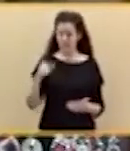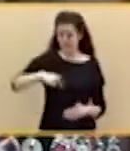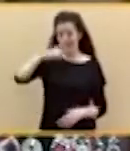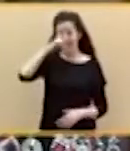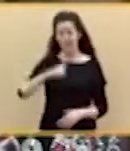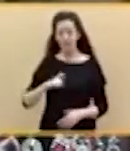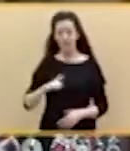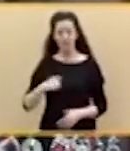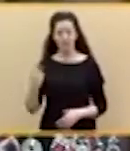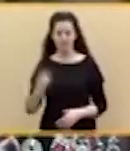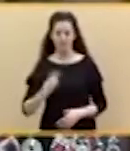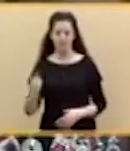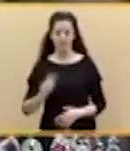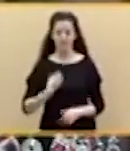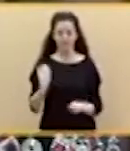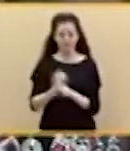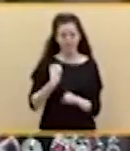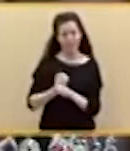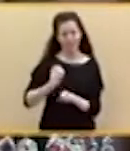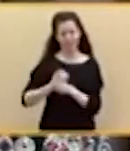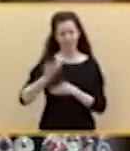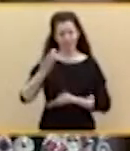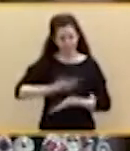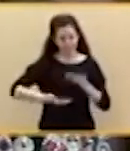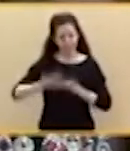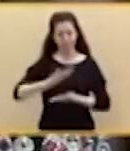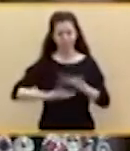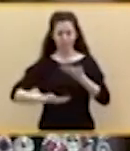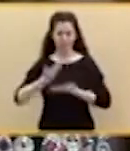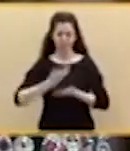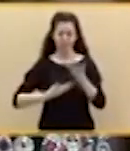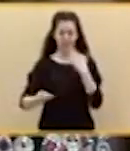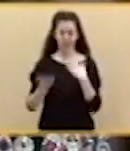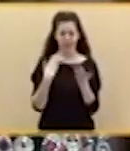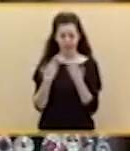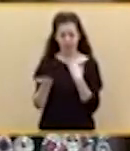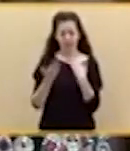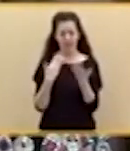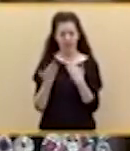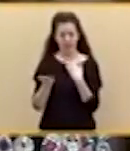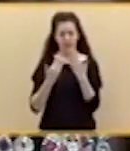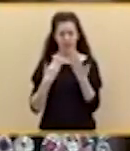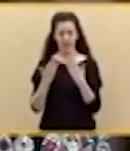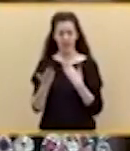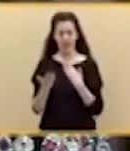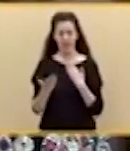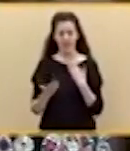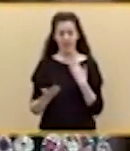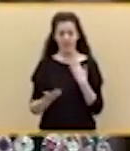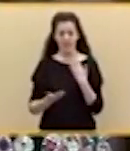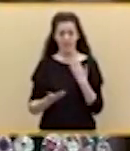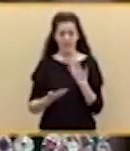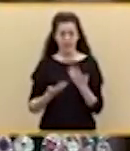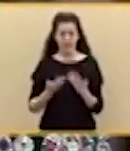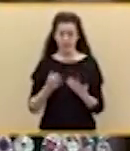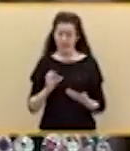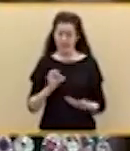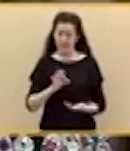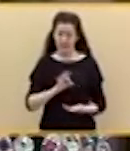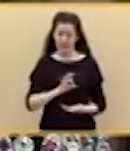Del partido socialista Porque creo Que fue un oportunismo Eso no importa Porque así es la política Pero lo más